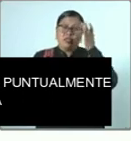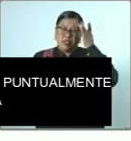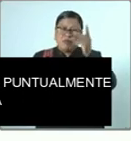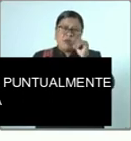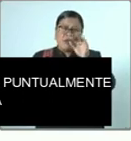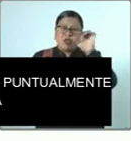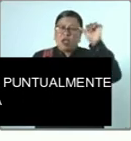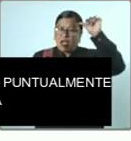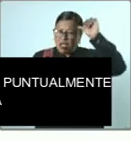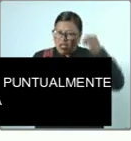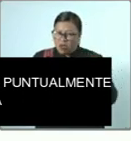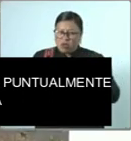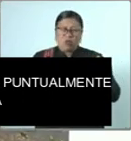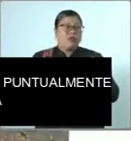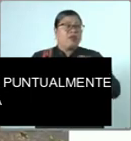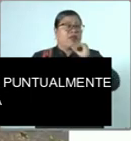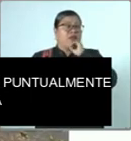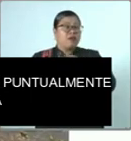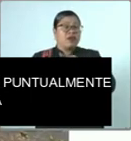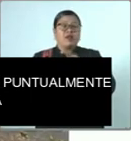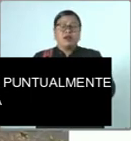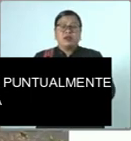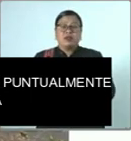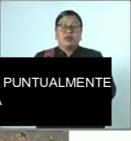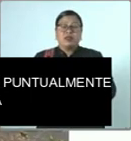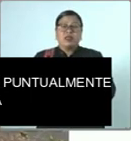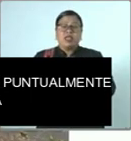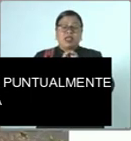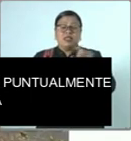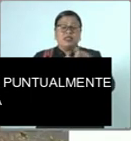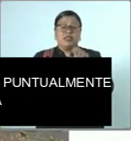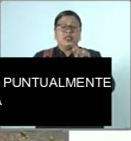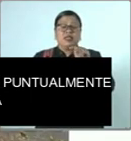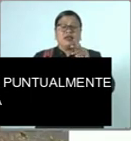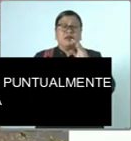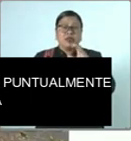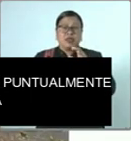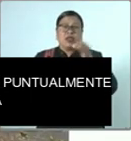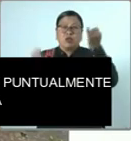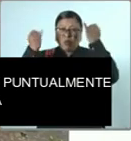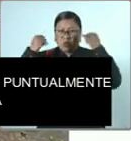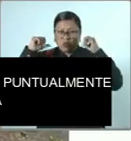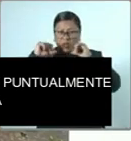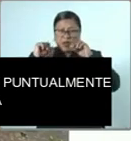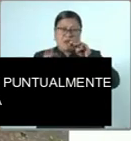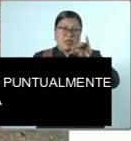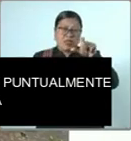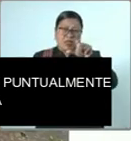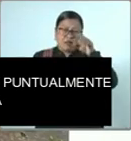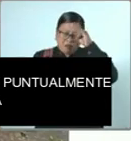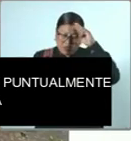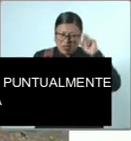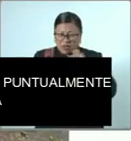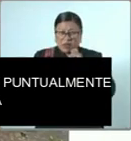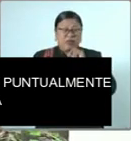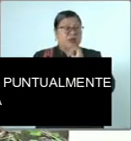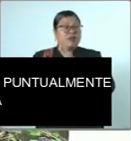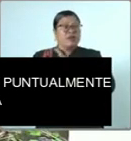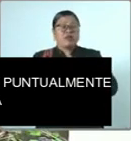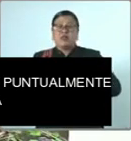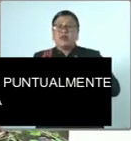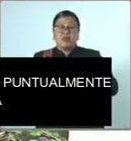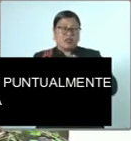Atitlán, Asunción Cacalotepec, San Miguel Quetzaltepec, San Juan Juquila Mijes. Y los municipios que han